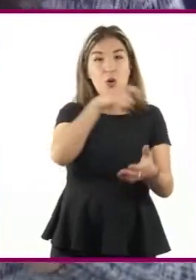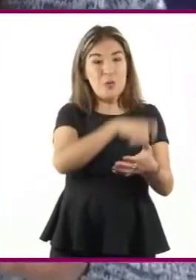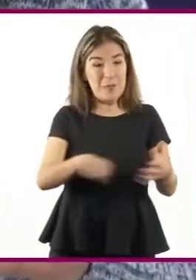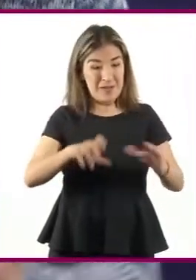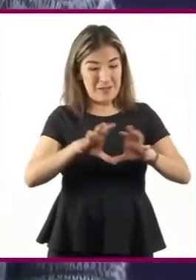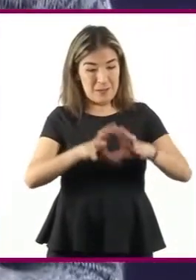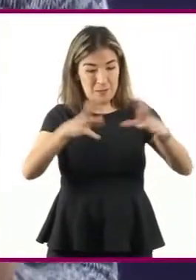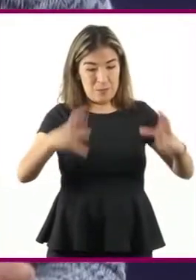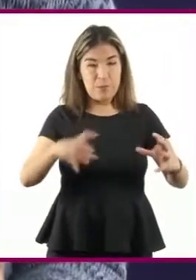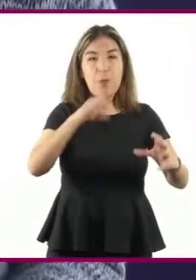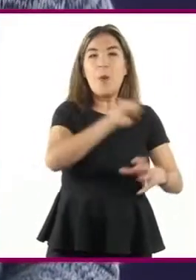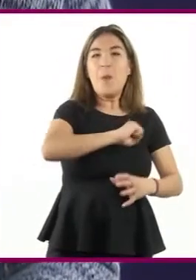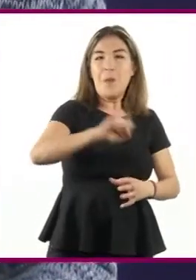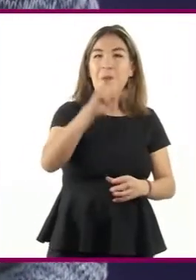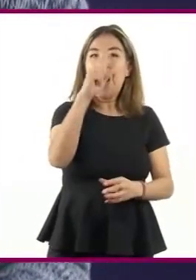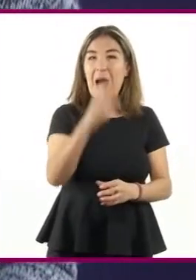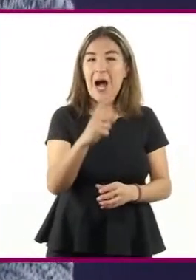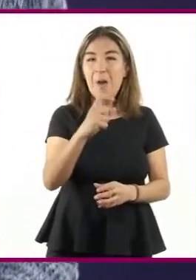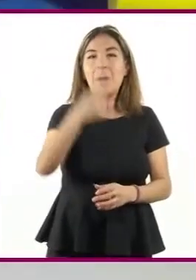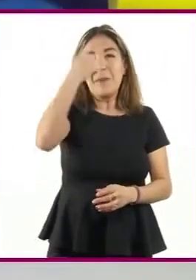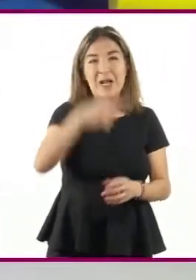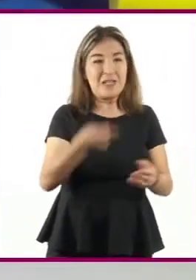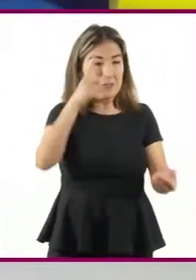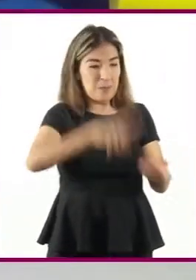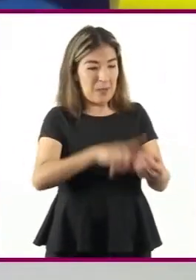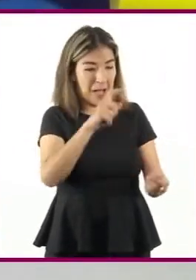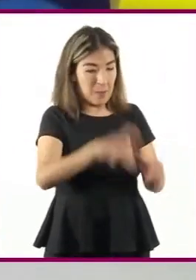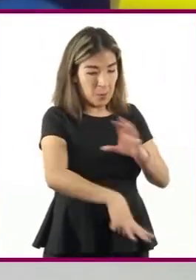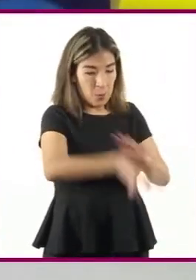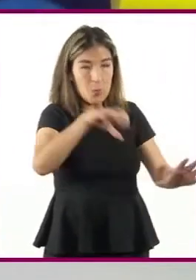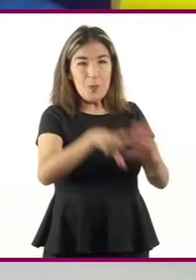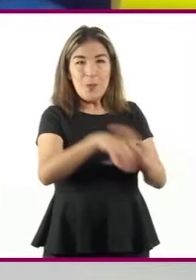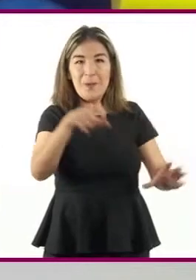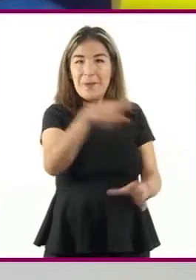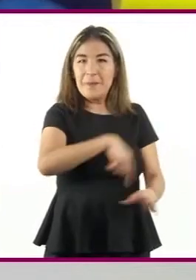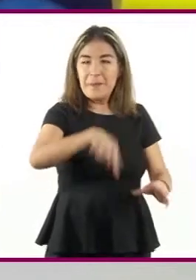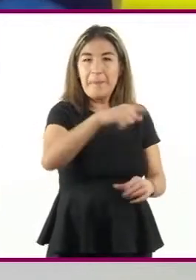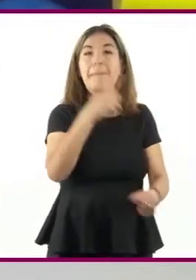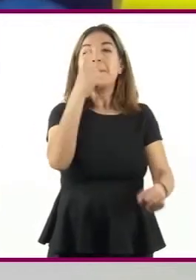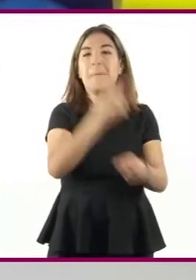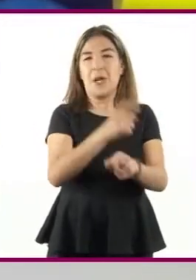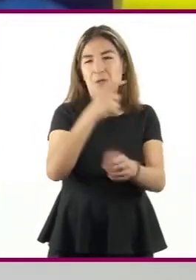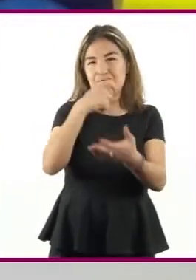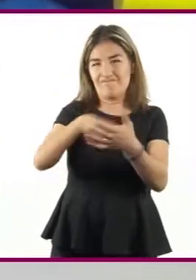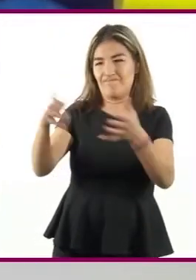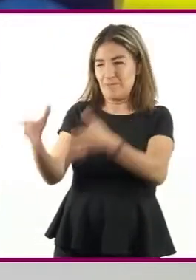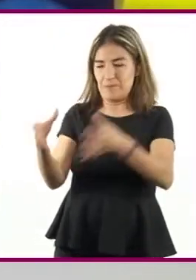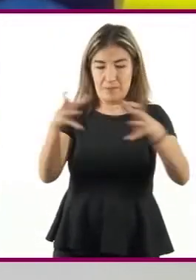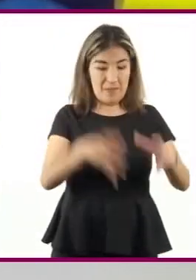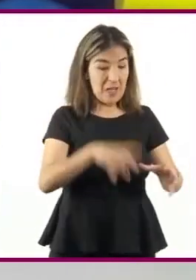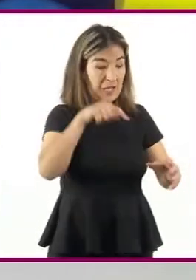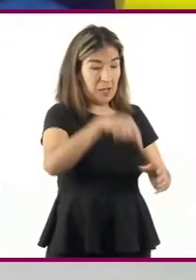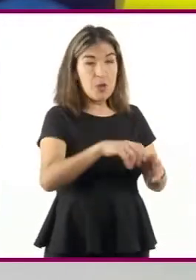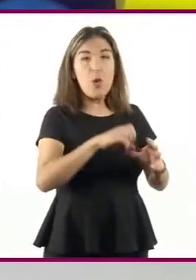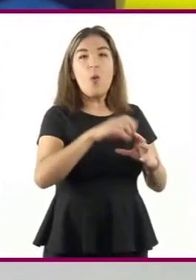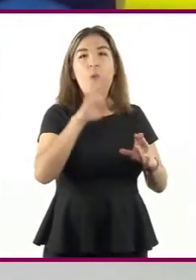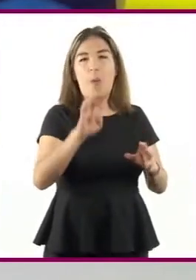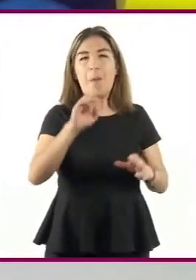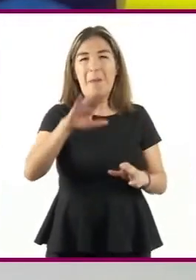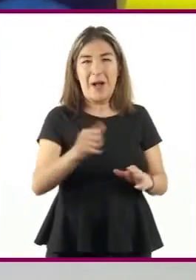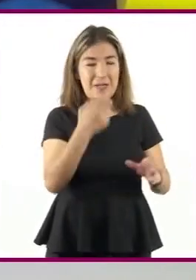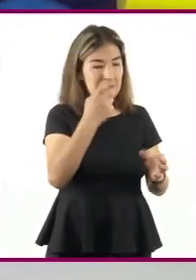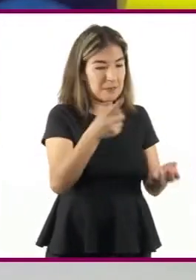agua porque quería sacar agua que había en un pozo. Primero, compró una bomba pequeña y sacar el agua tomaba mucho